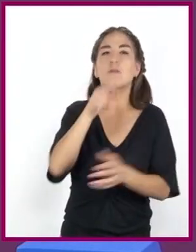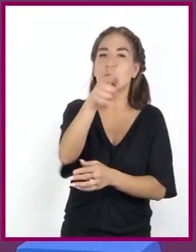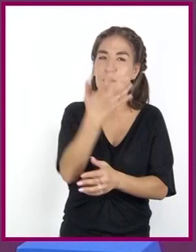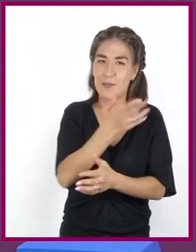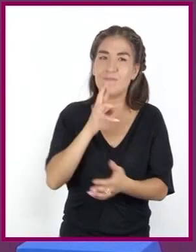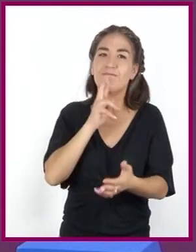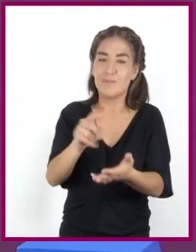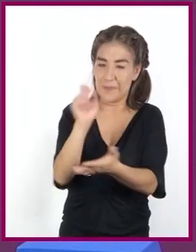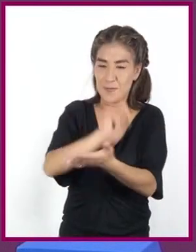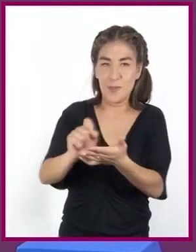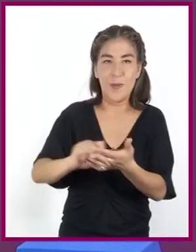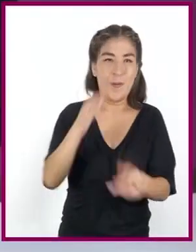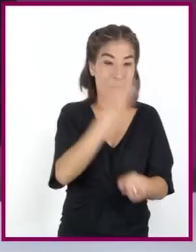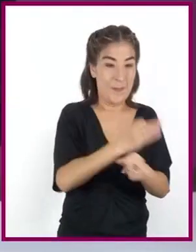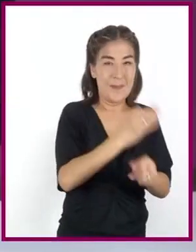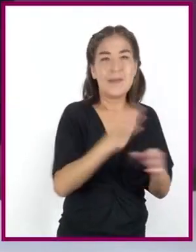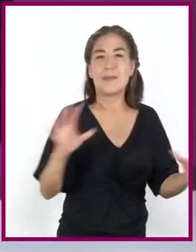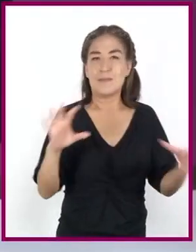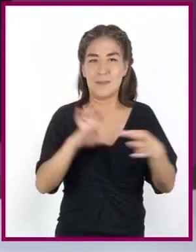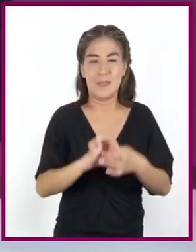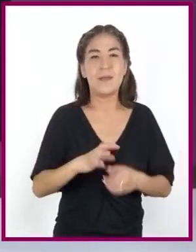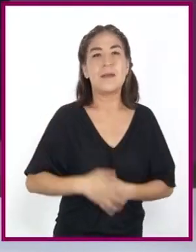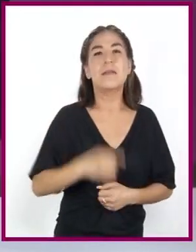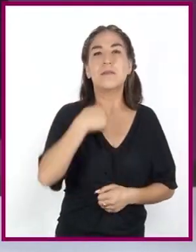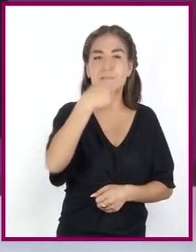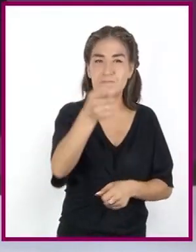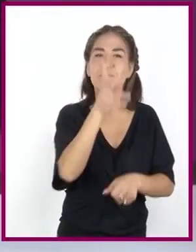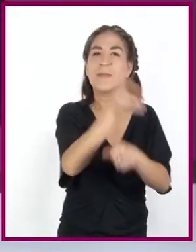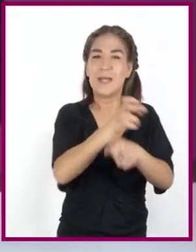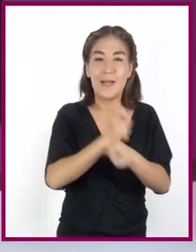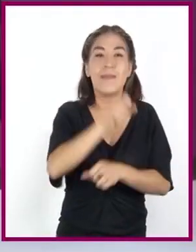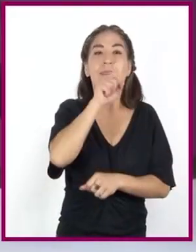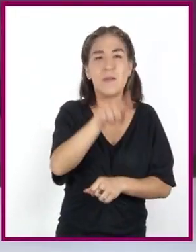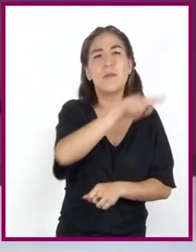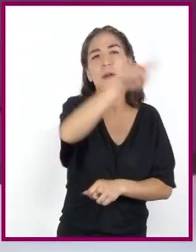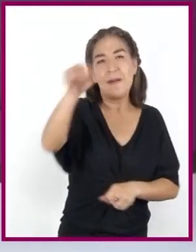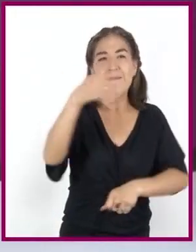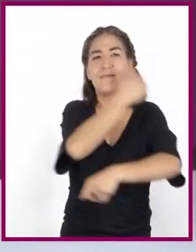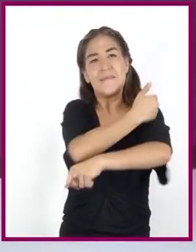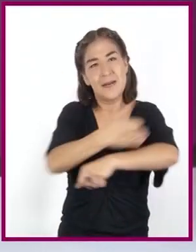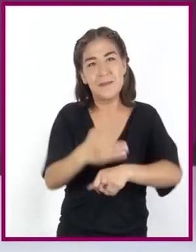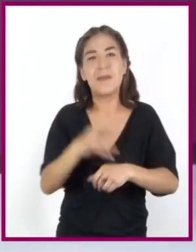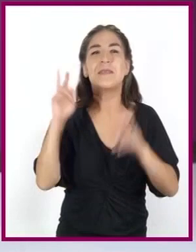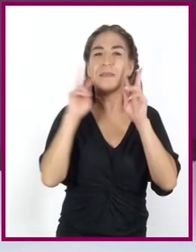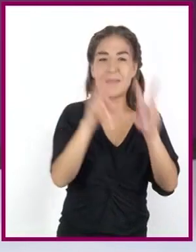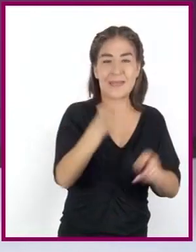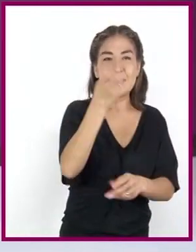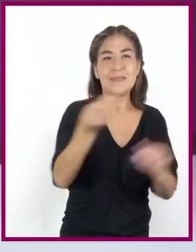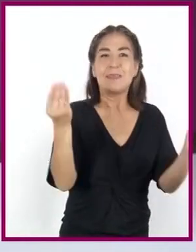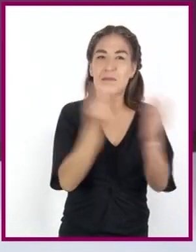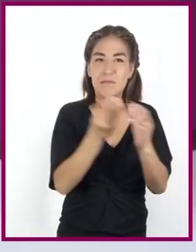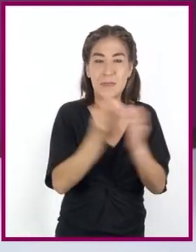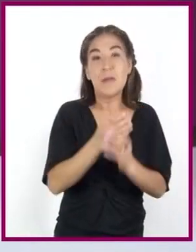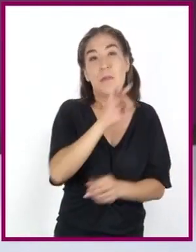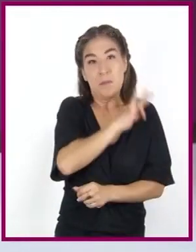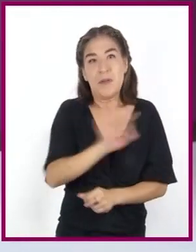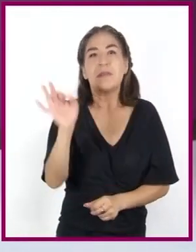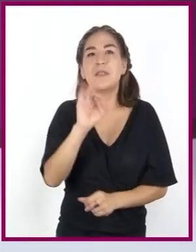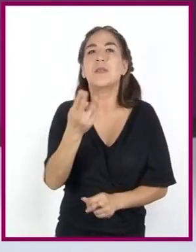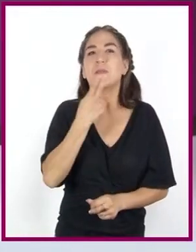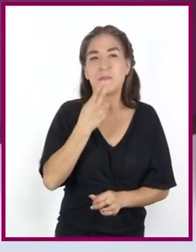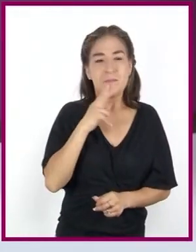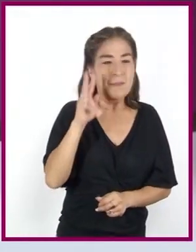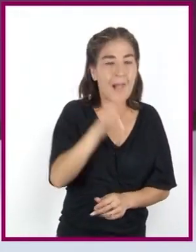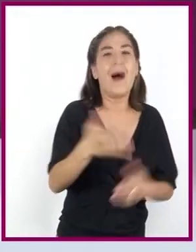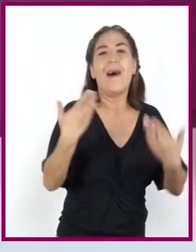con lo aprendido en la sesión. Los invitamos a que a su vez inviten a sus familiares a ver esta sesión, ya que les puede ser de